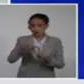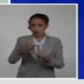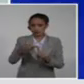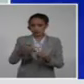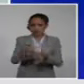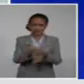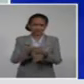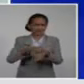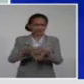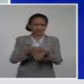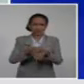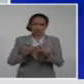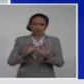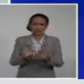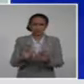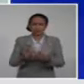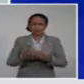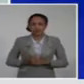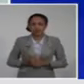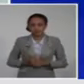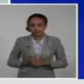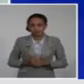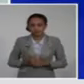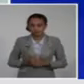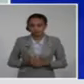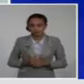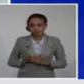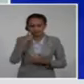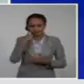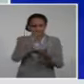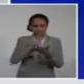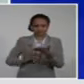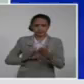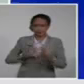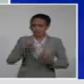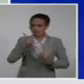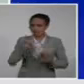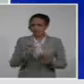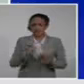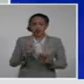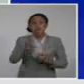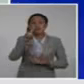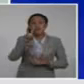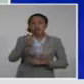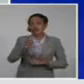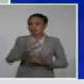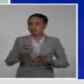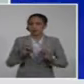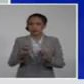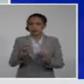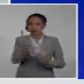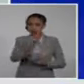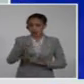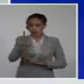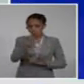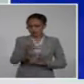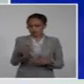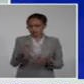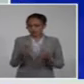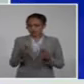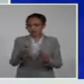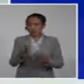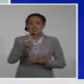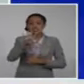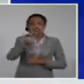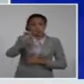que no voy siguiendo con él. Ya Villa Clara lo dije, Santi Espíritu también. Camagüey, 5 casos importados.